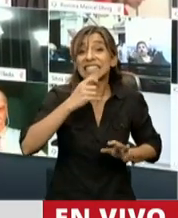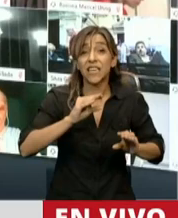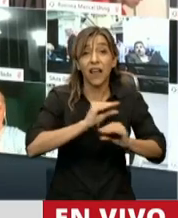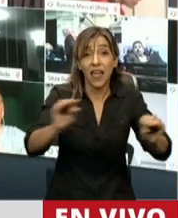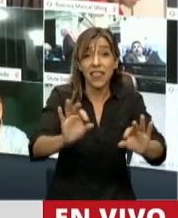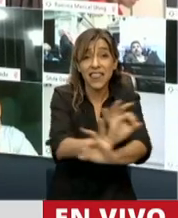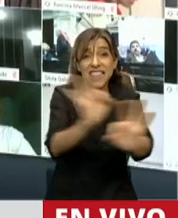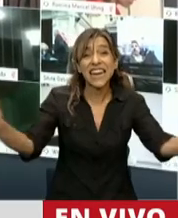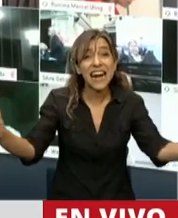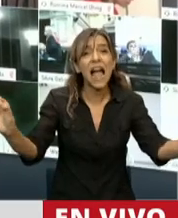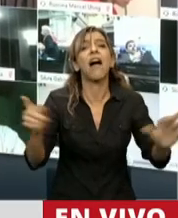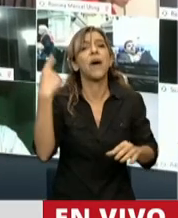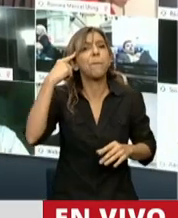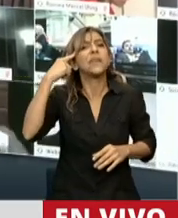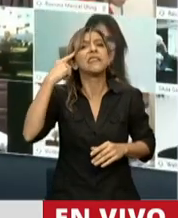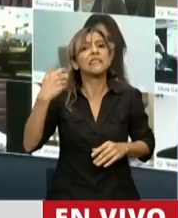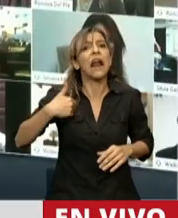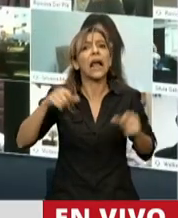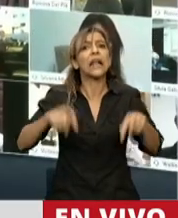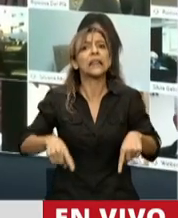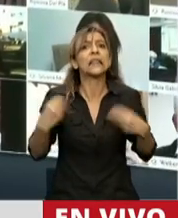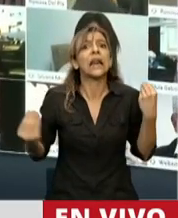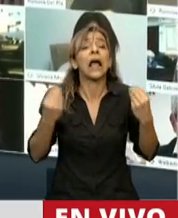situación, el cuadro económico y social de la Argentina en este momento.